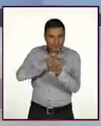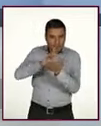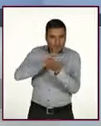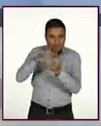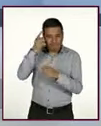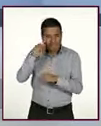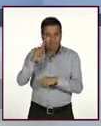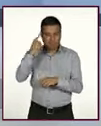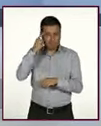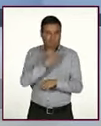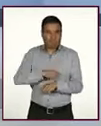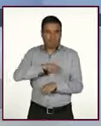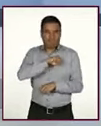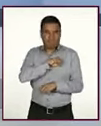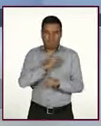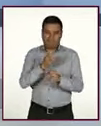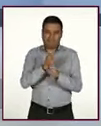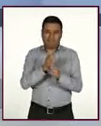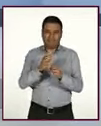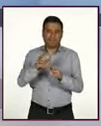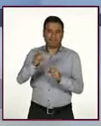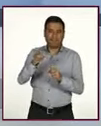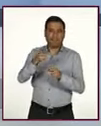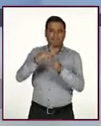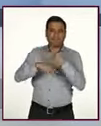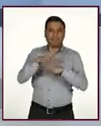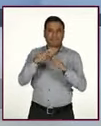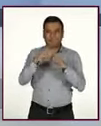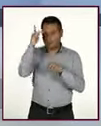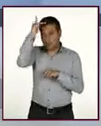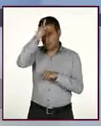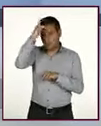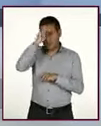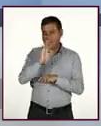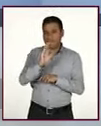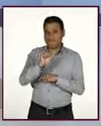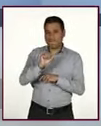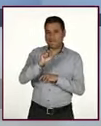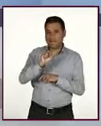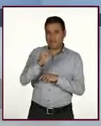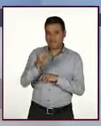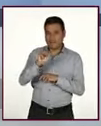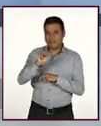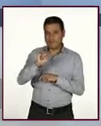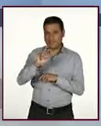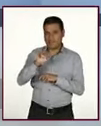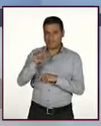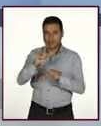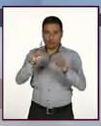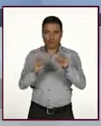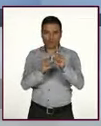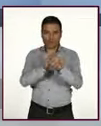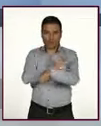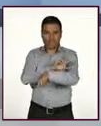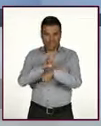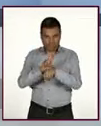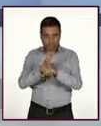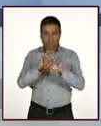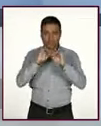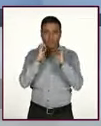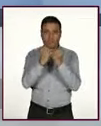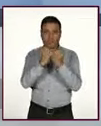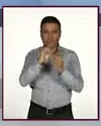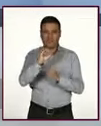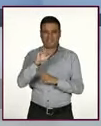nos acompaña la psicóloga Fanny Pineda Miranda. Ella es subdirectora de Vinculación y Coordinación con Organizaciones Sociales